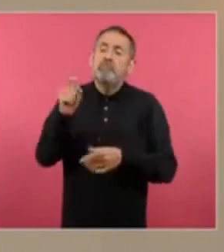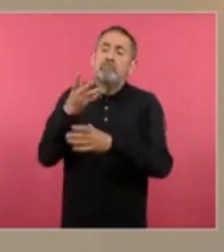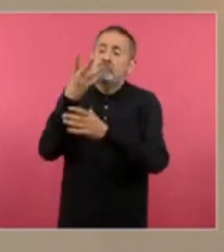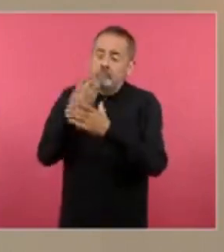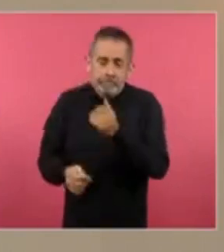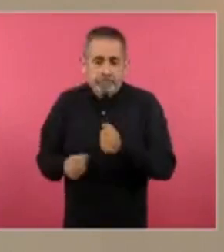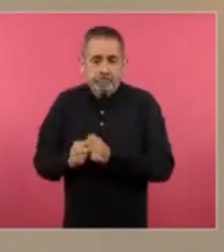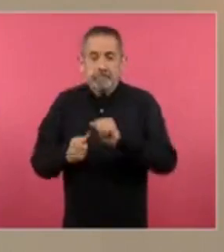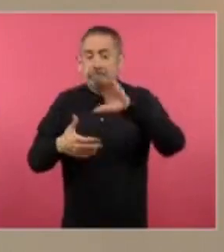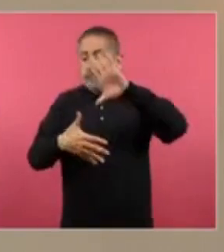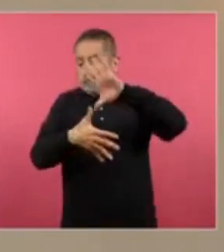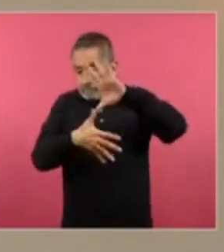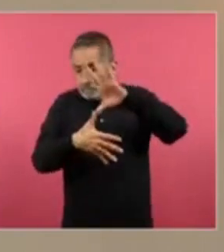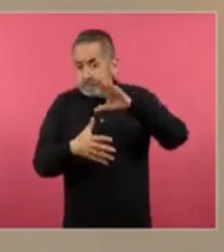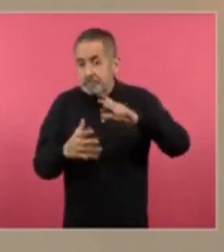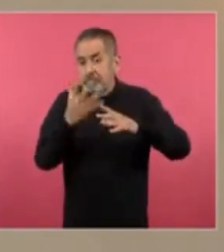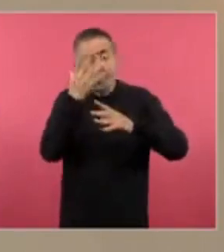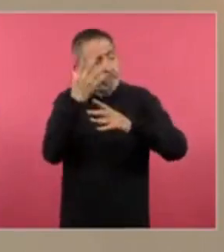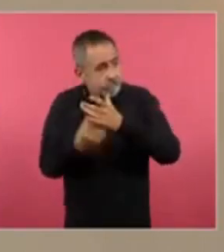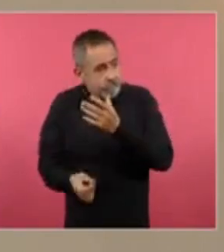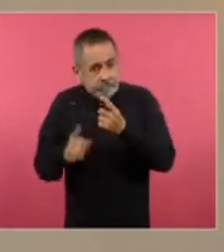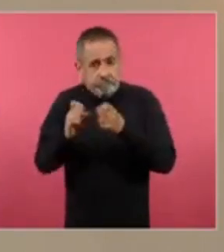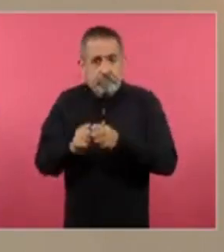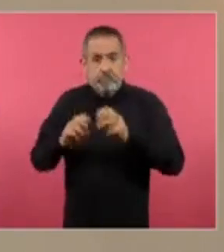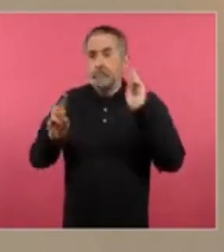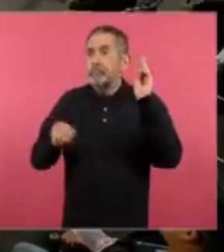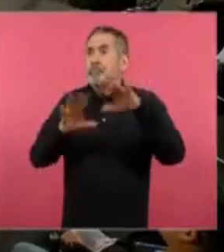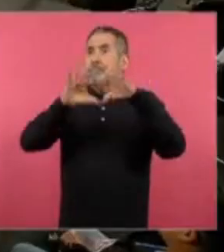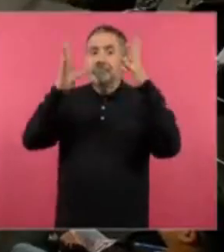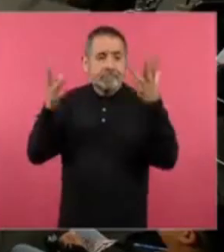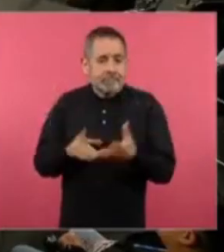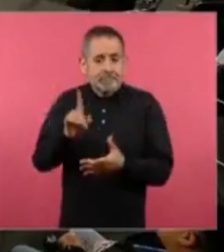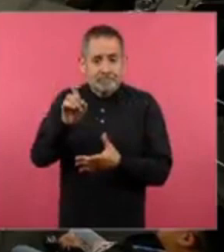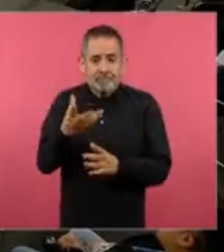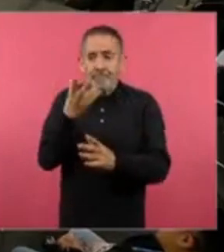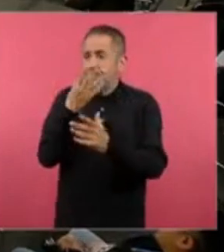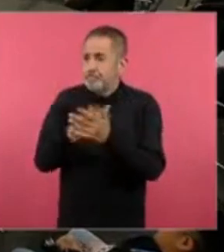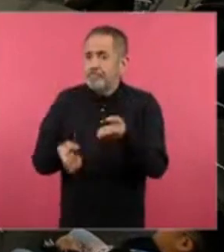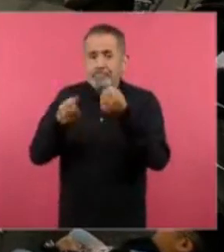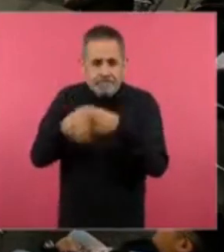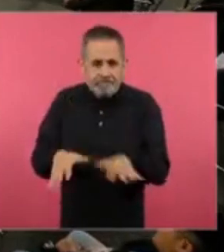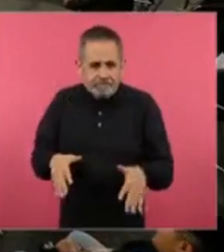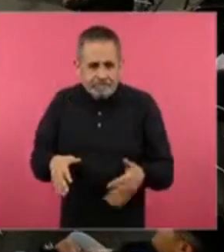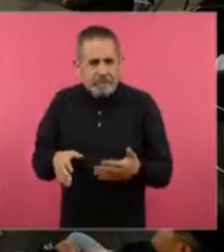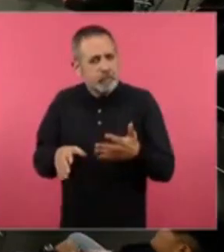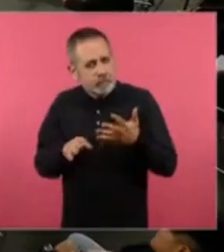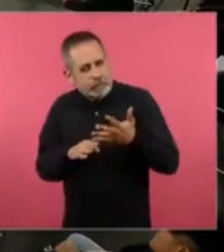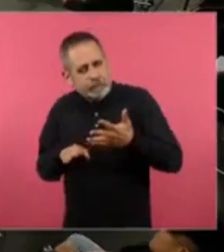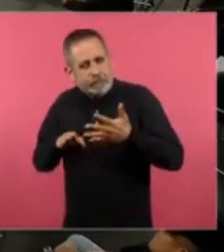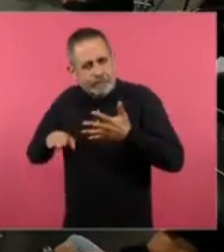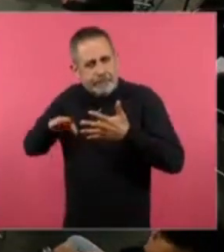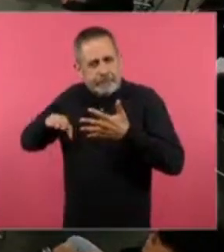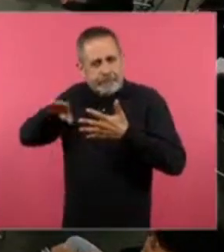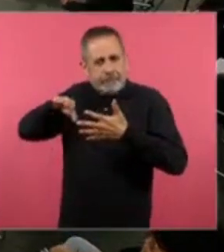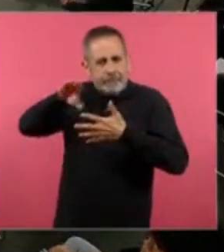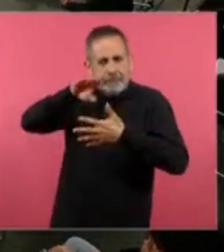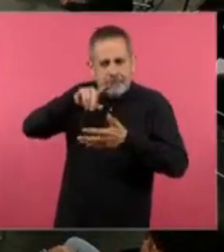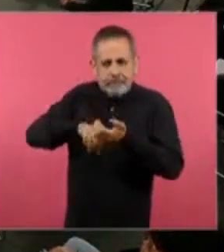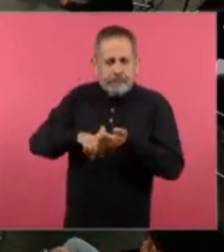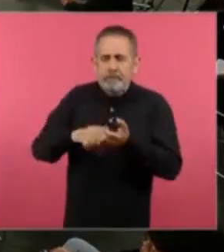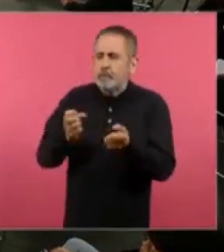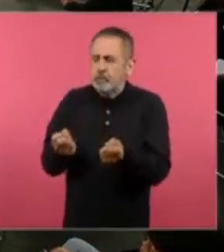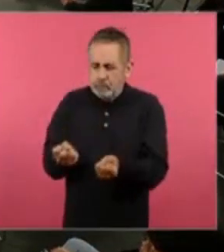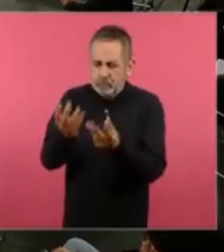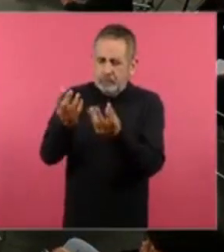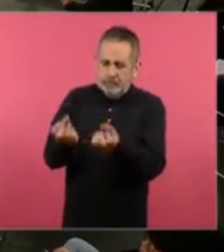¿sí? Cuánta agua gastamos en el mundo, y ya sabemos que no nos alcanza. El asunto es que esos son datos